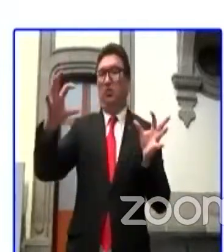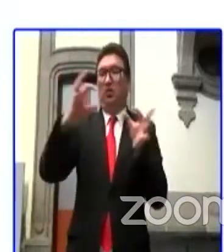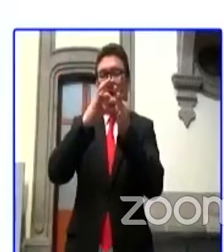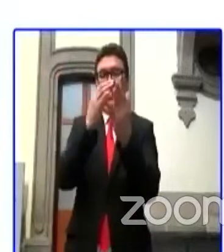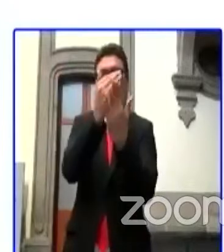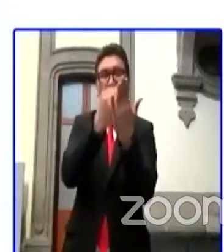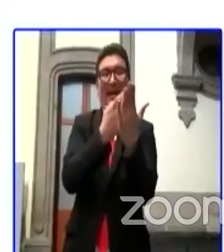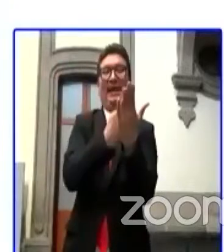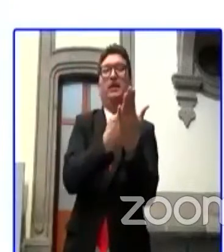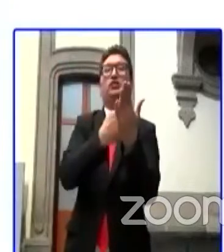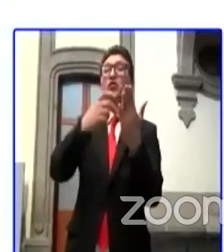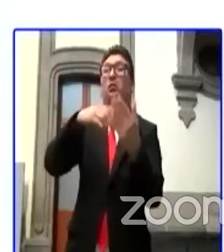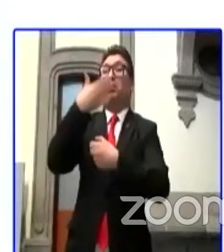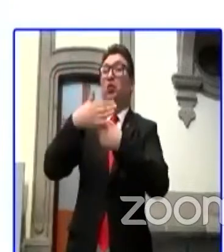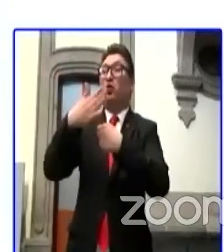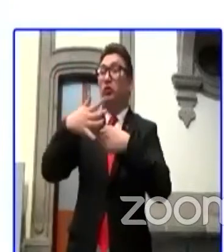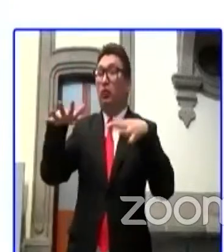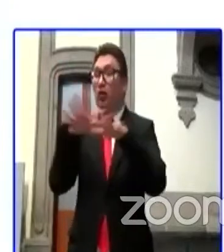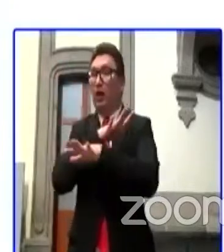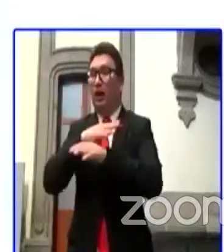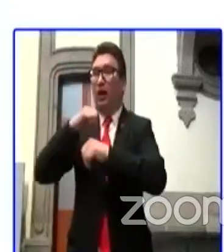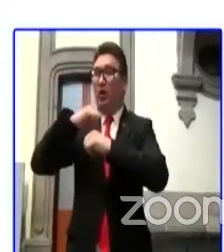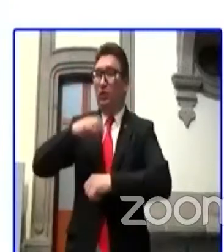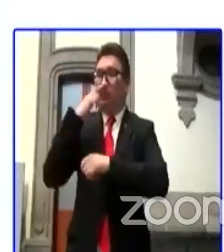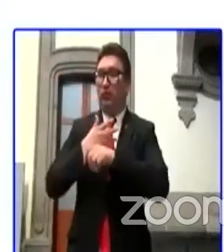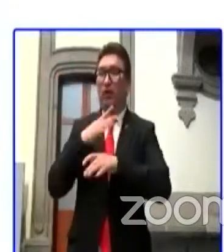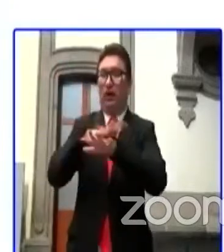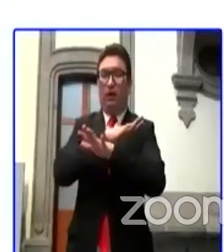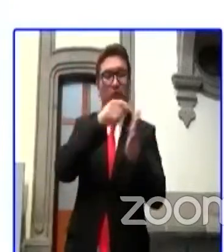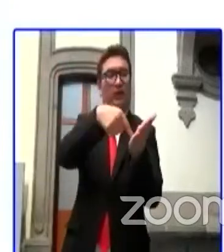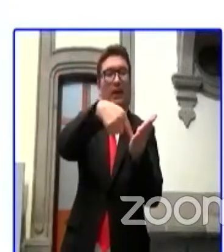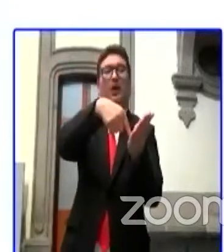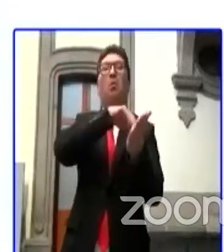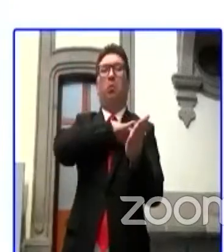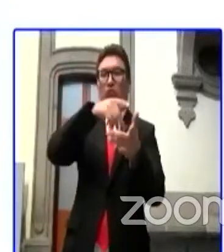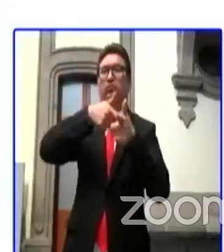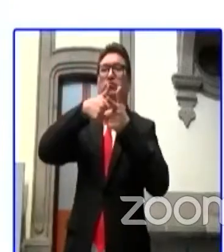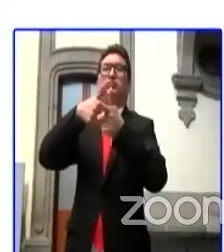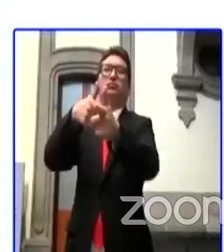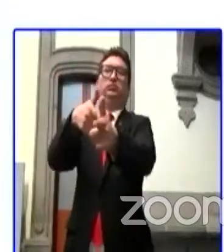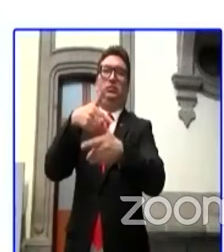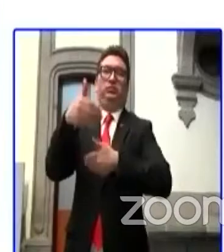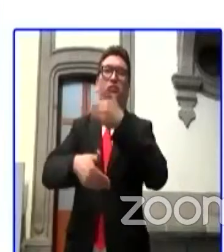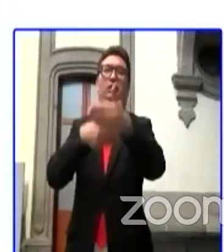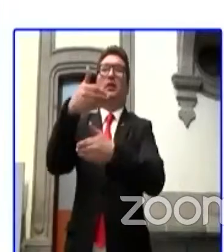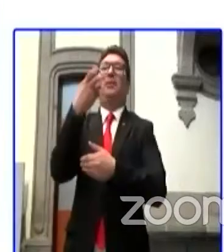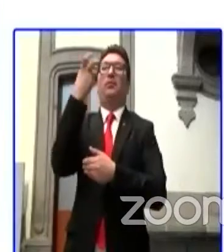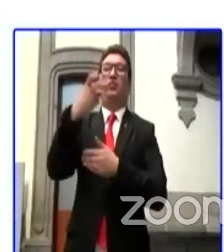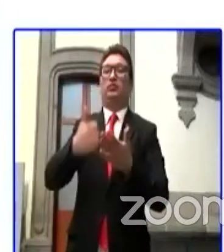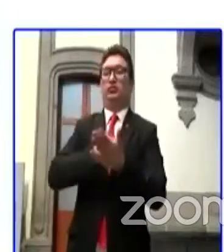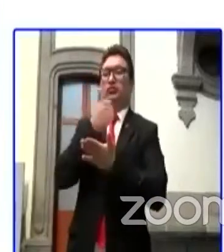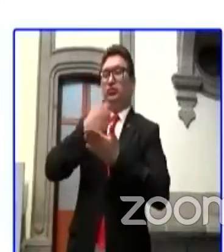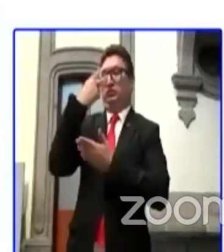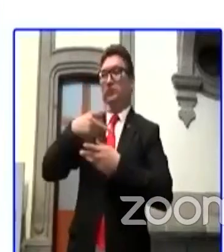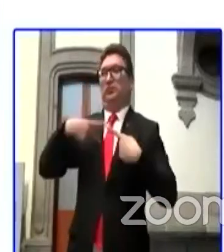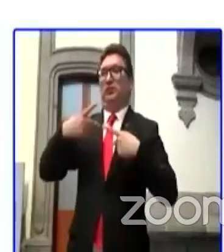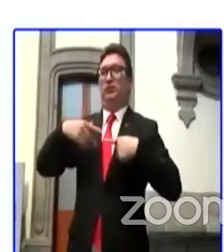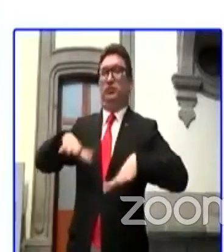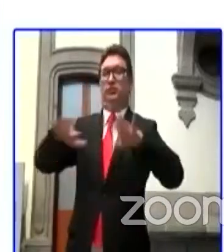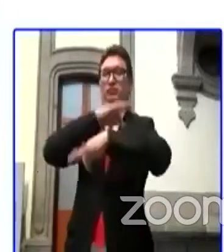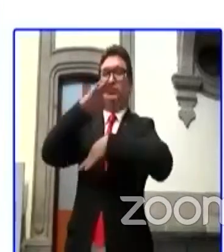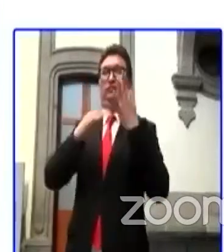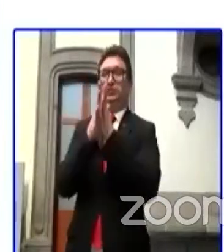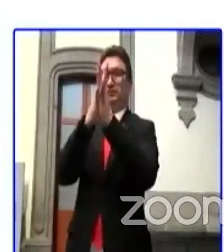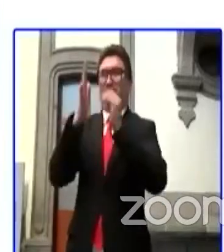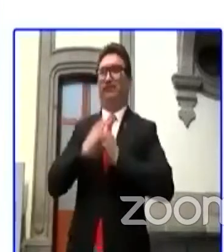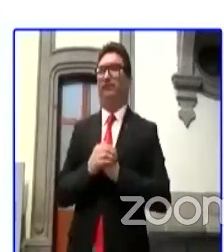próxima administración tome como base este gran proyecto que fue hecho con la ciudadanía. Excelente, Ruth.